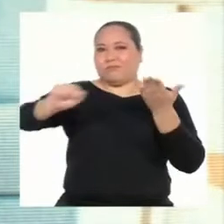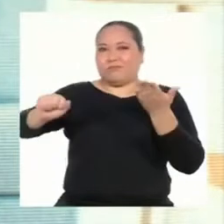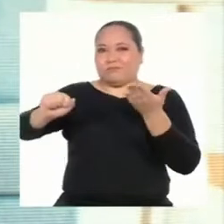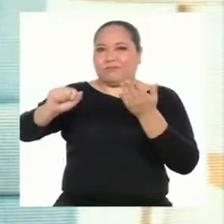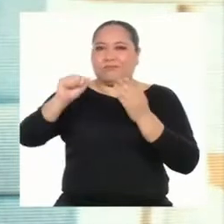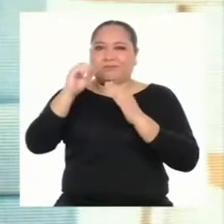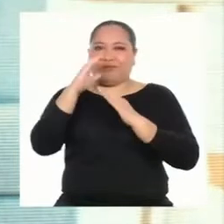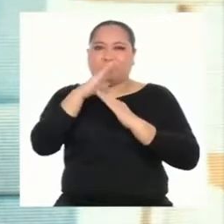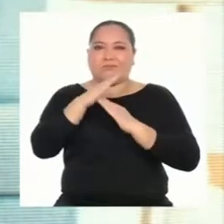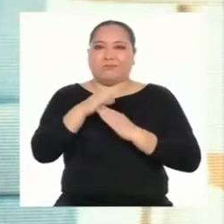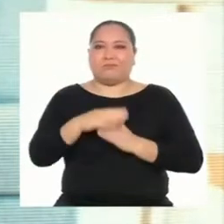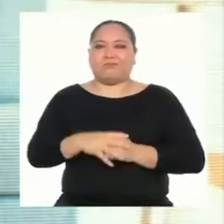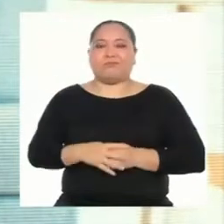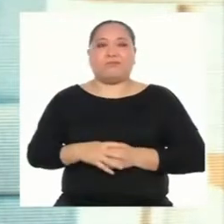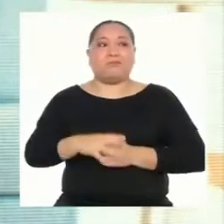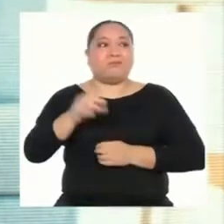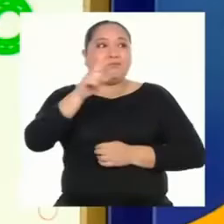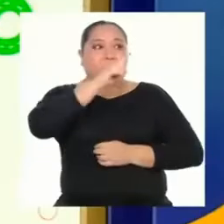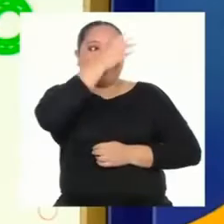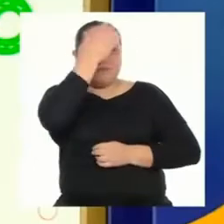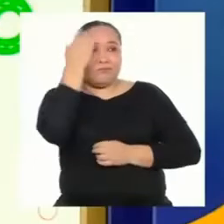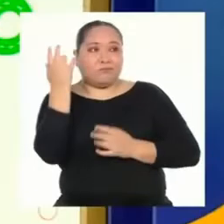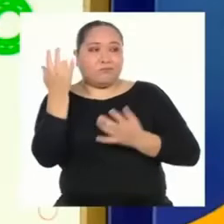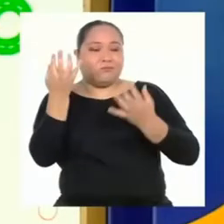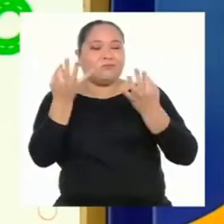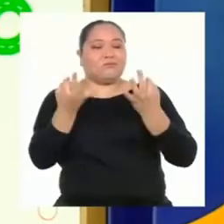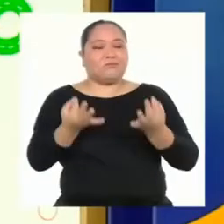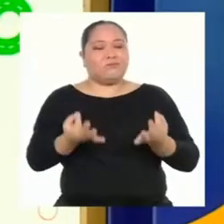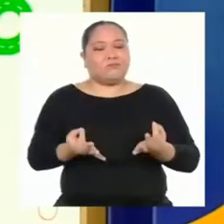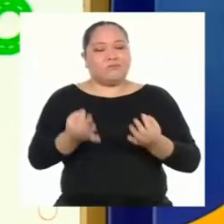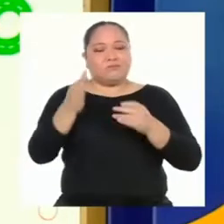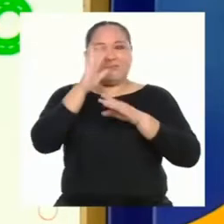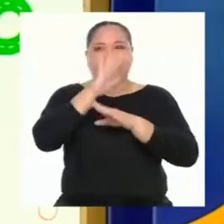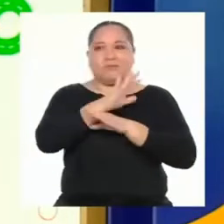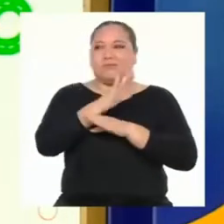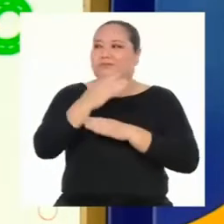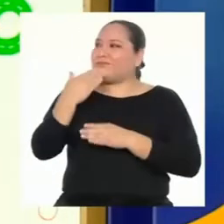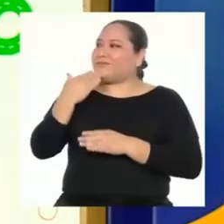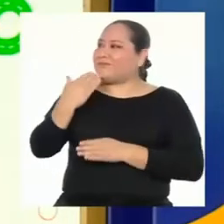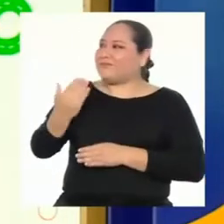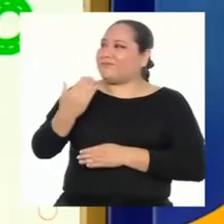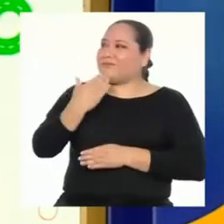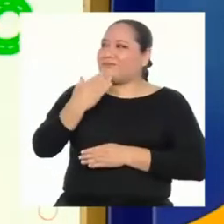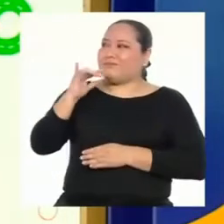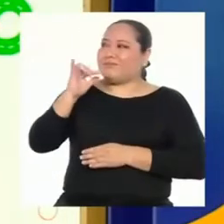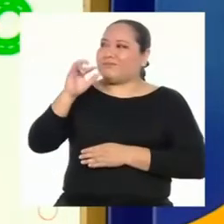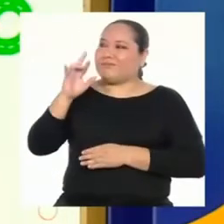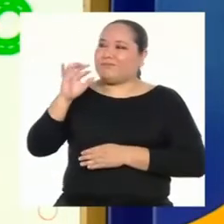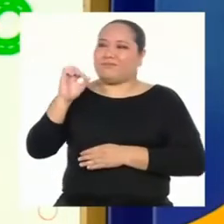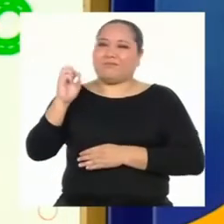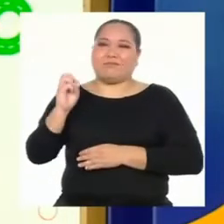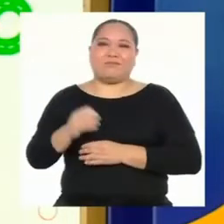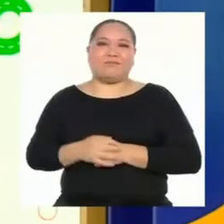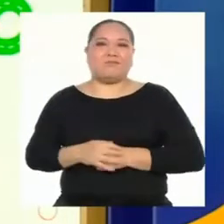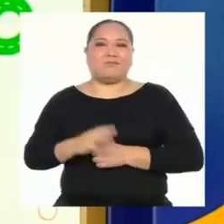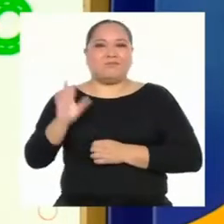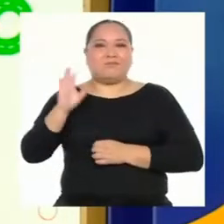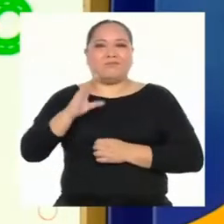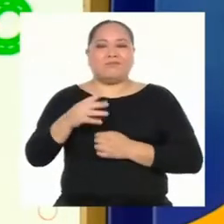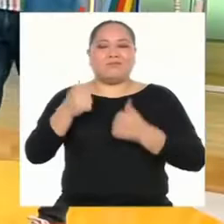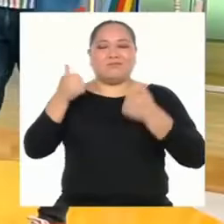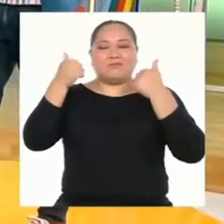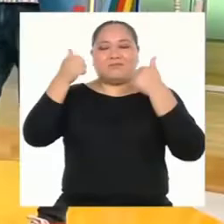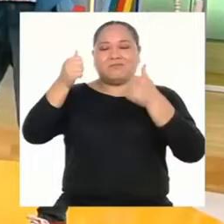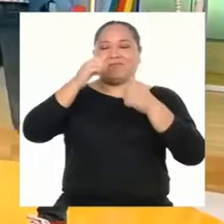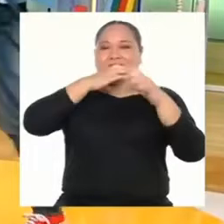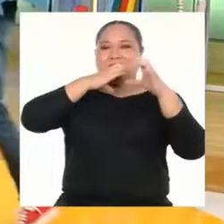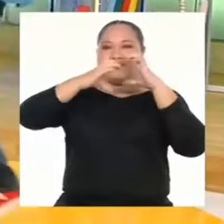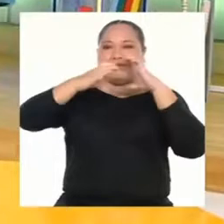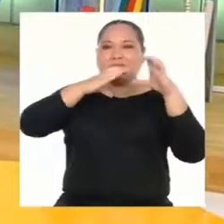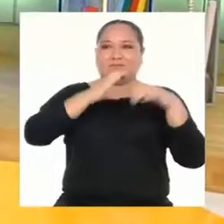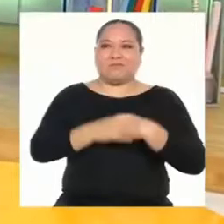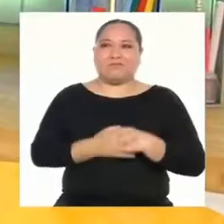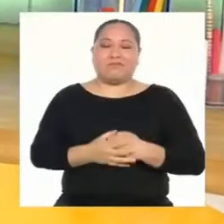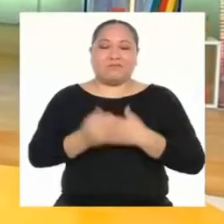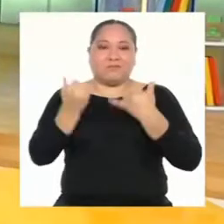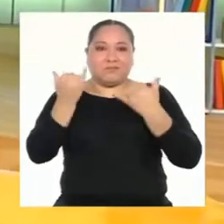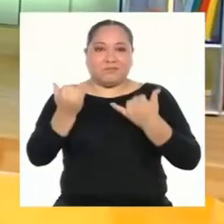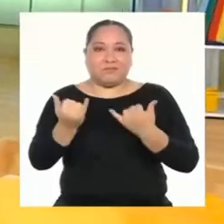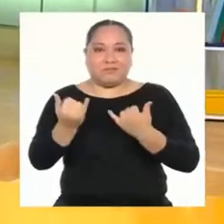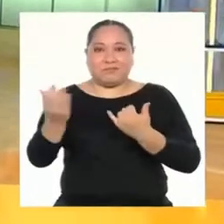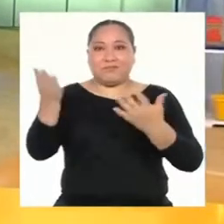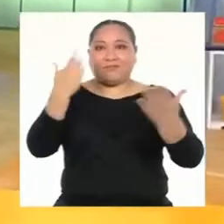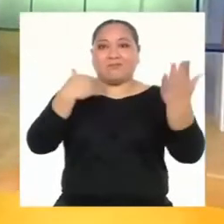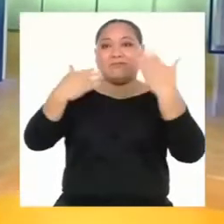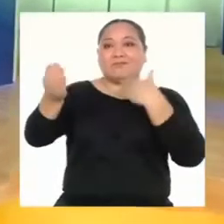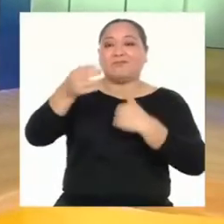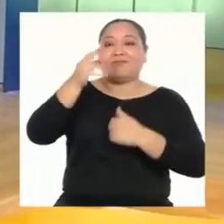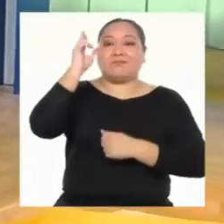Ahora sí, no te olvides del yoga por la tarde. Gracias por el recordatorio, Yare, y por la inspiradora conversa. Ahora voy